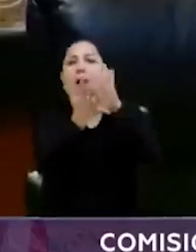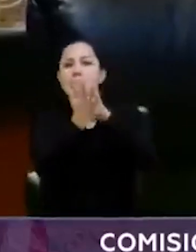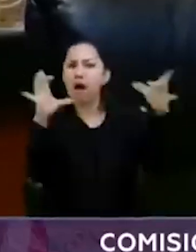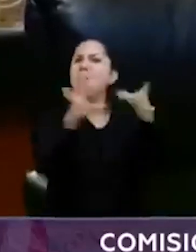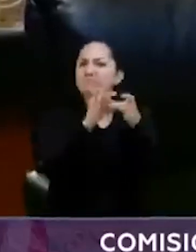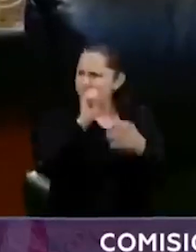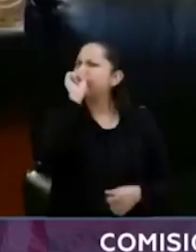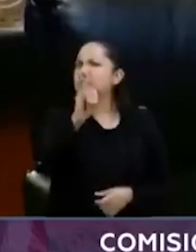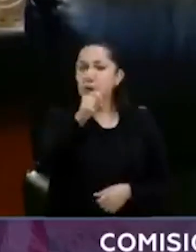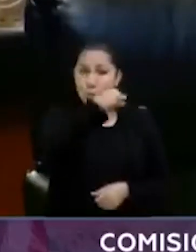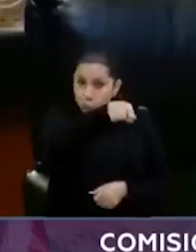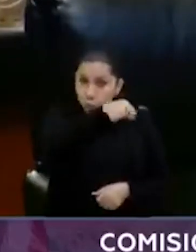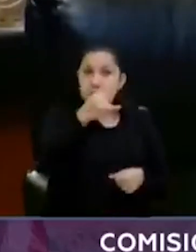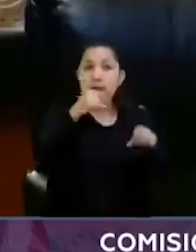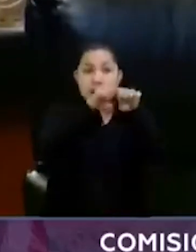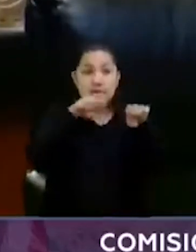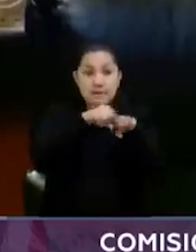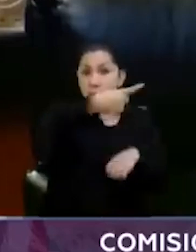equipo usted